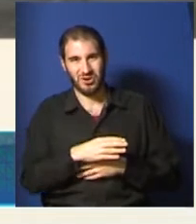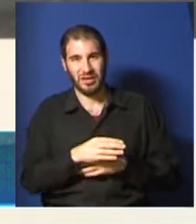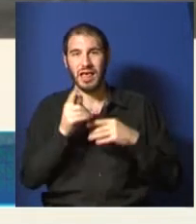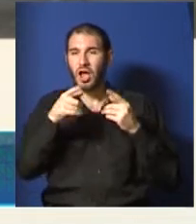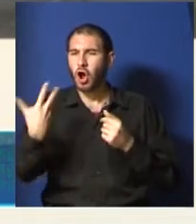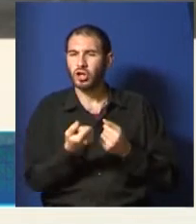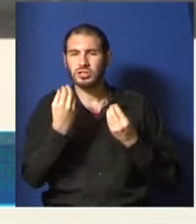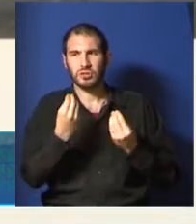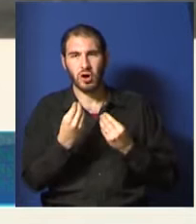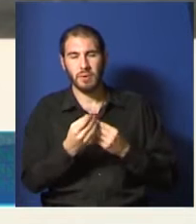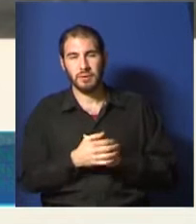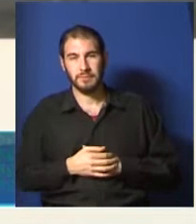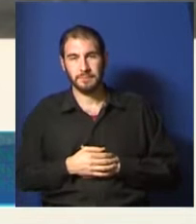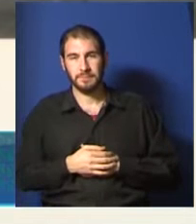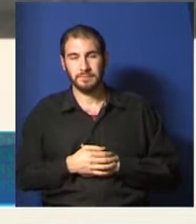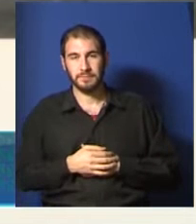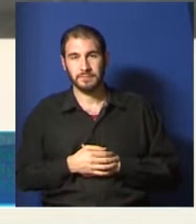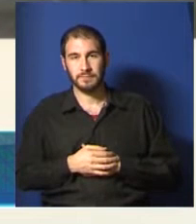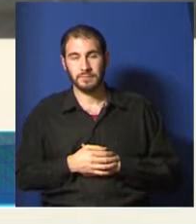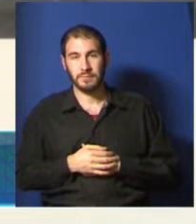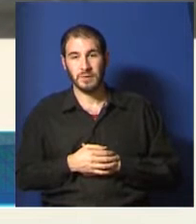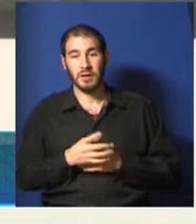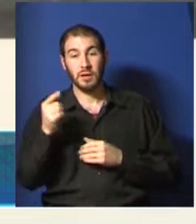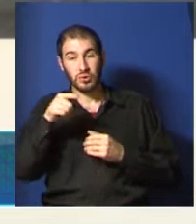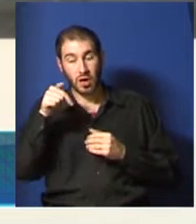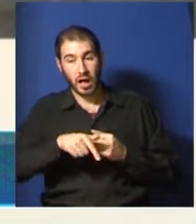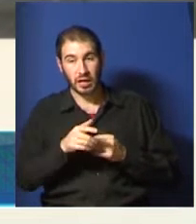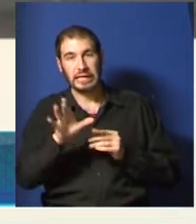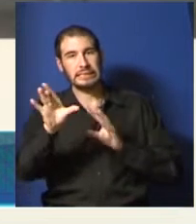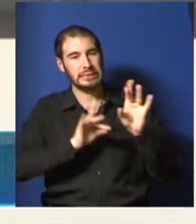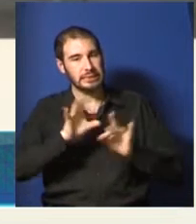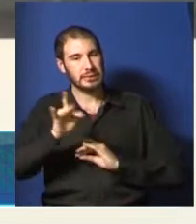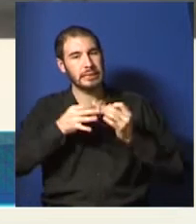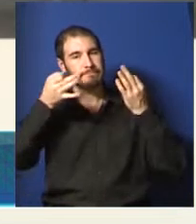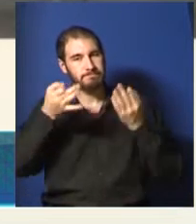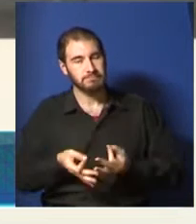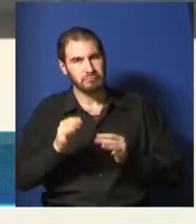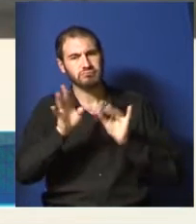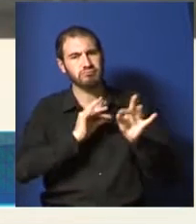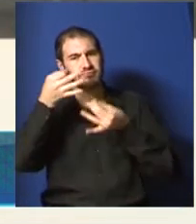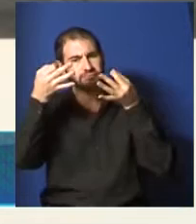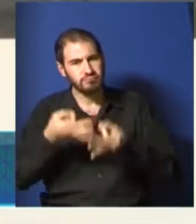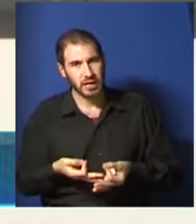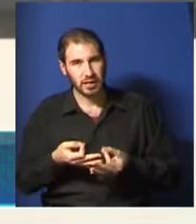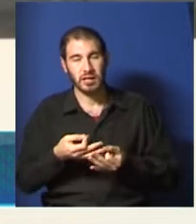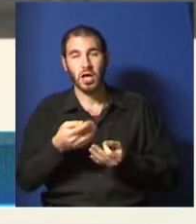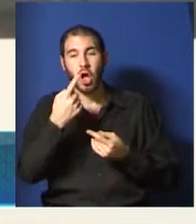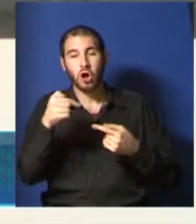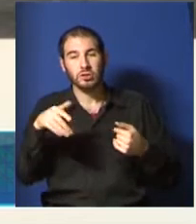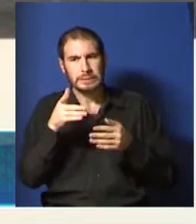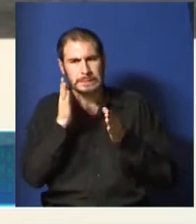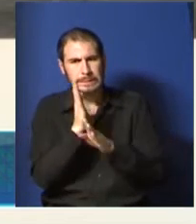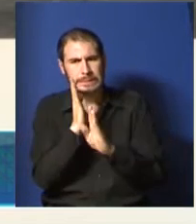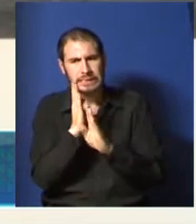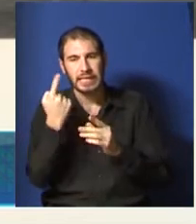se logra la eficacia de los sistemas? Bueno, haciendo una buena selección de aquello que se va a perseguir